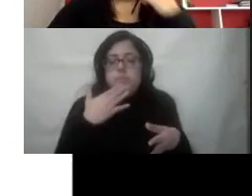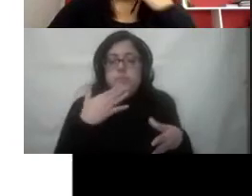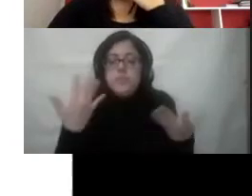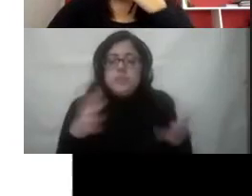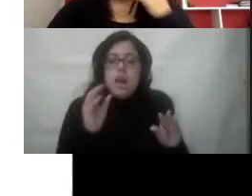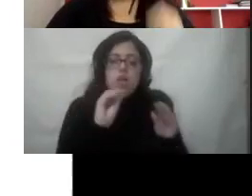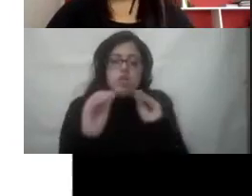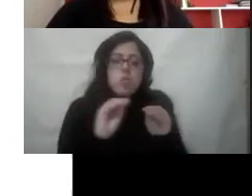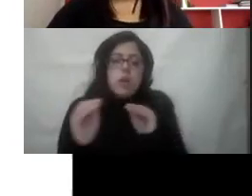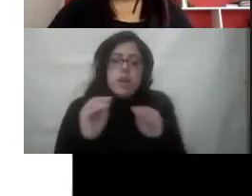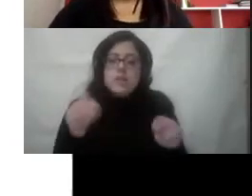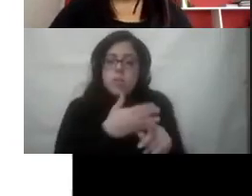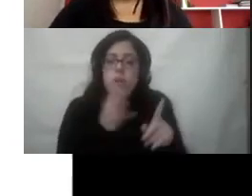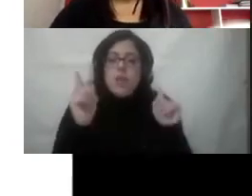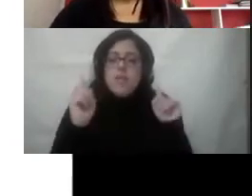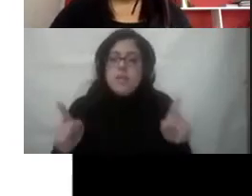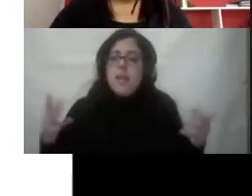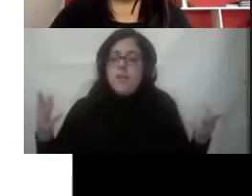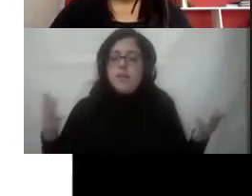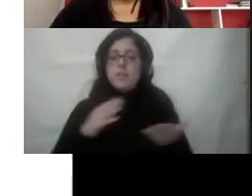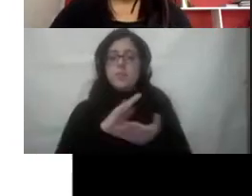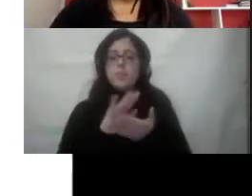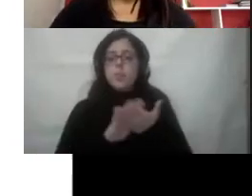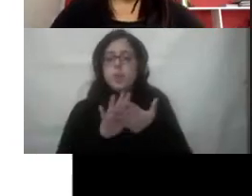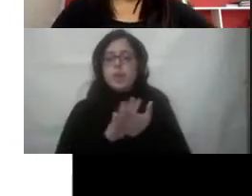a cómo podemos